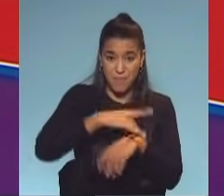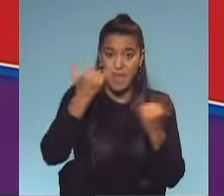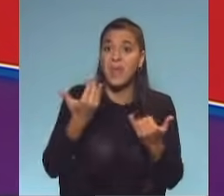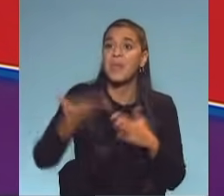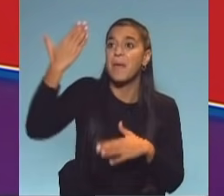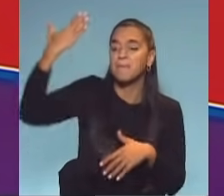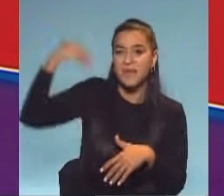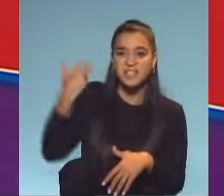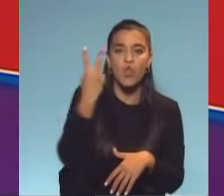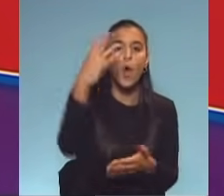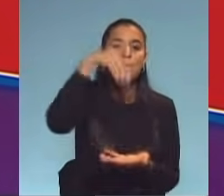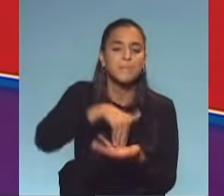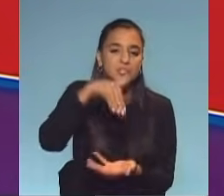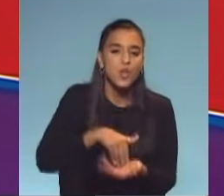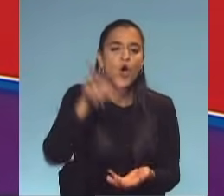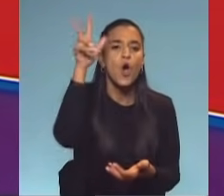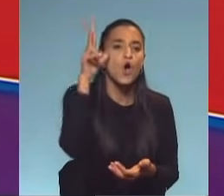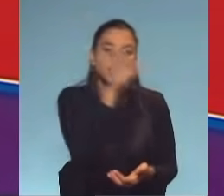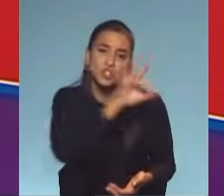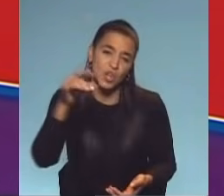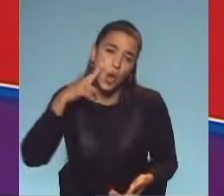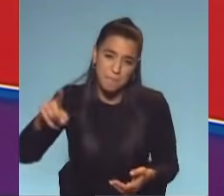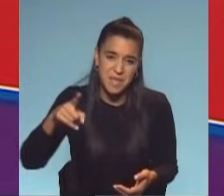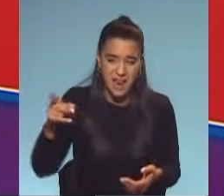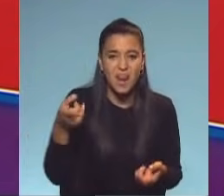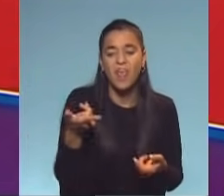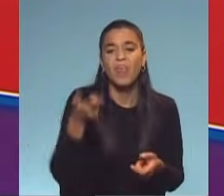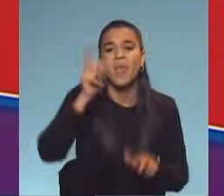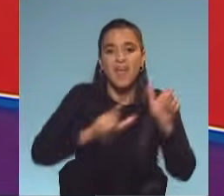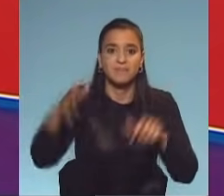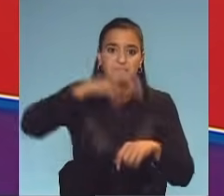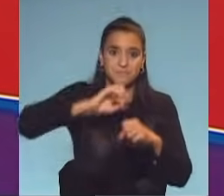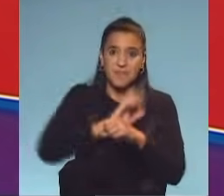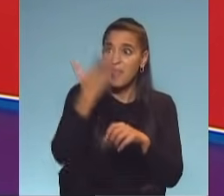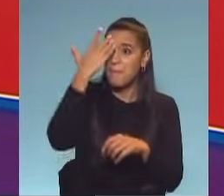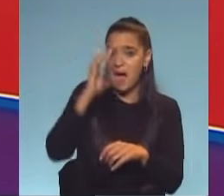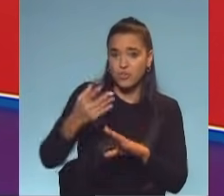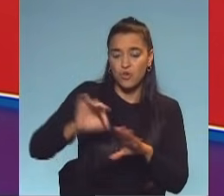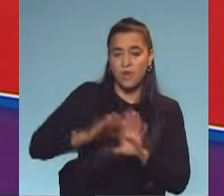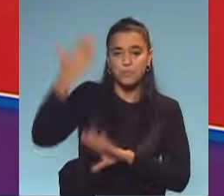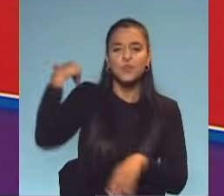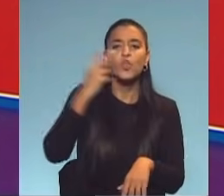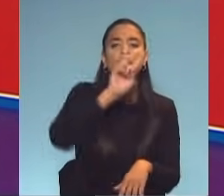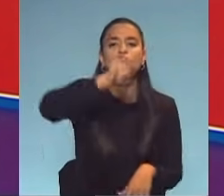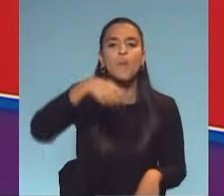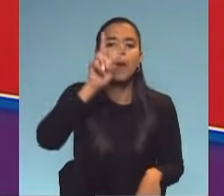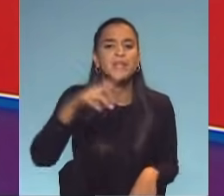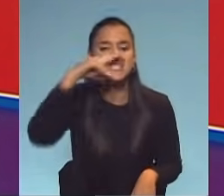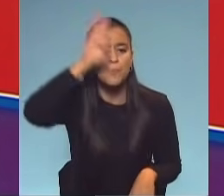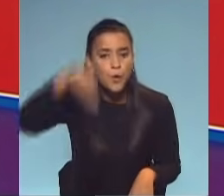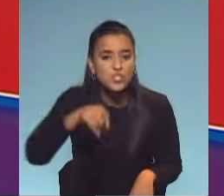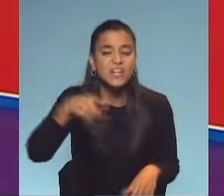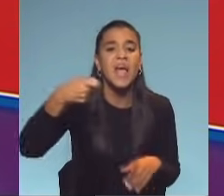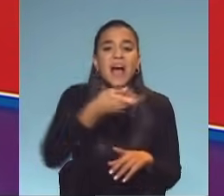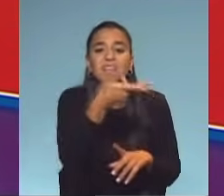inicio de los 2.800.000 y pico que hay de infectados desde marzo del año pasado. Y esta pequeña porción, 2,27%, son